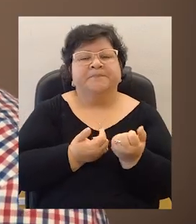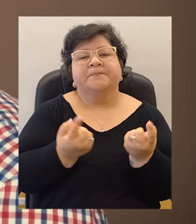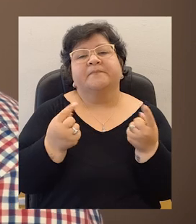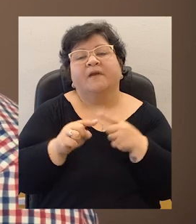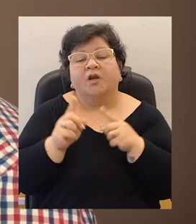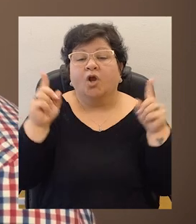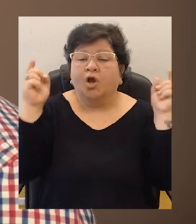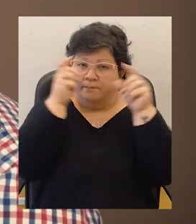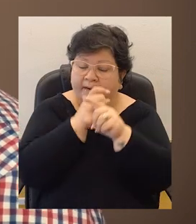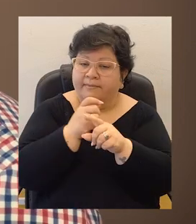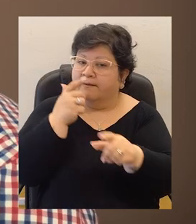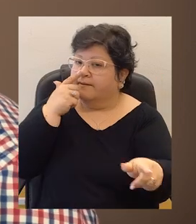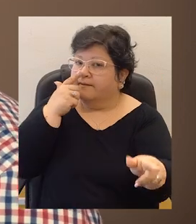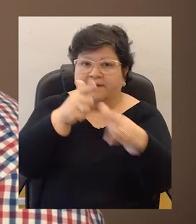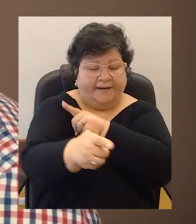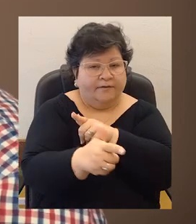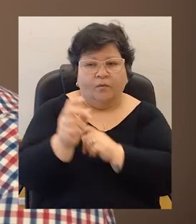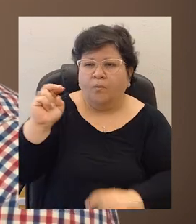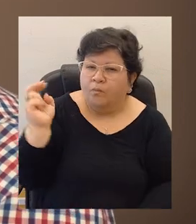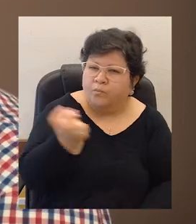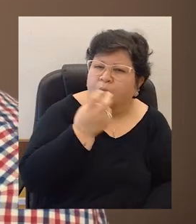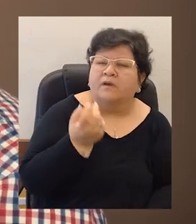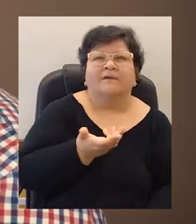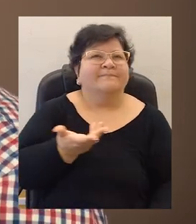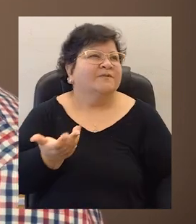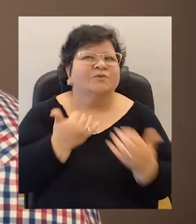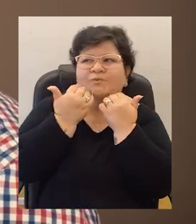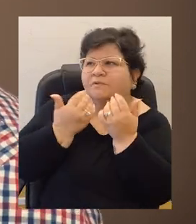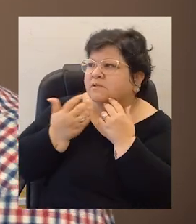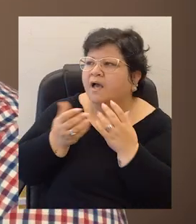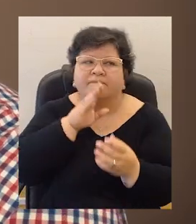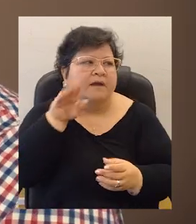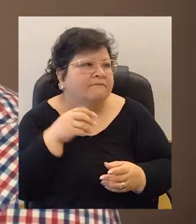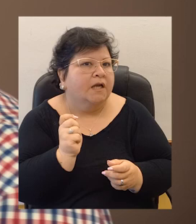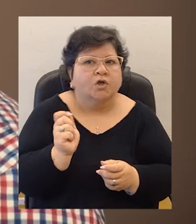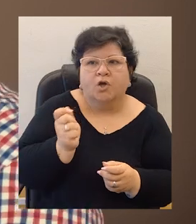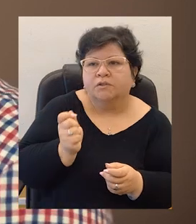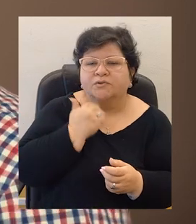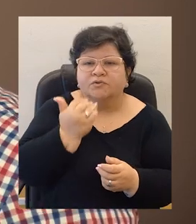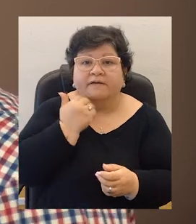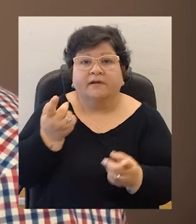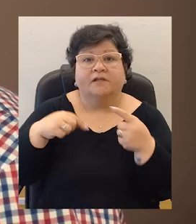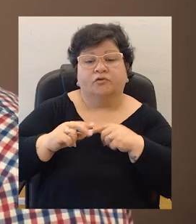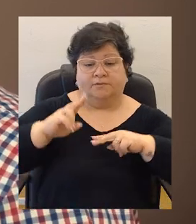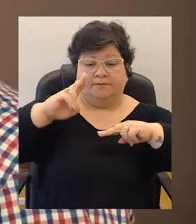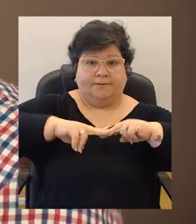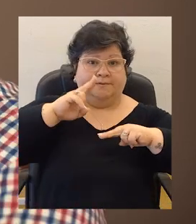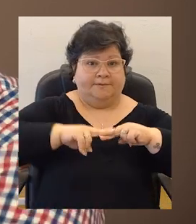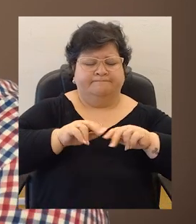hacen búsquedas directamente porque no encuentran con quién hablar ponen lo que están sintiendo